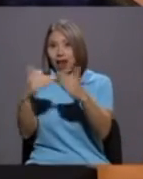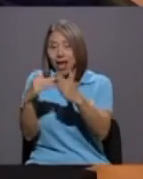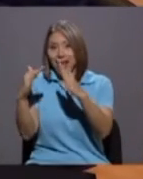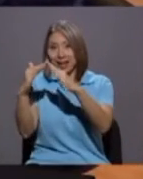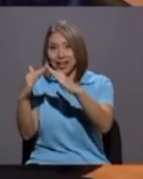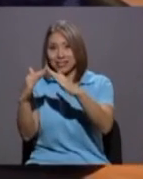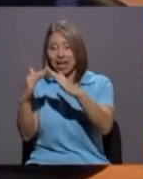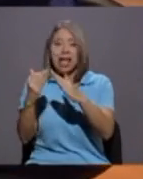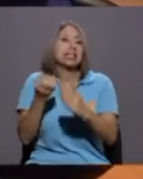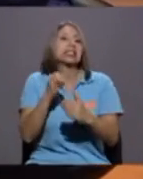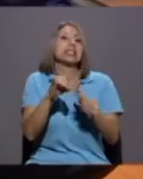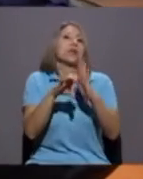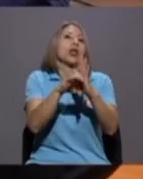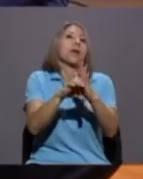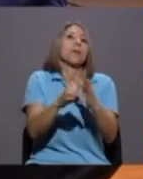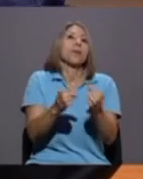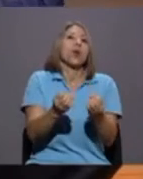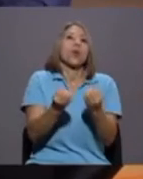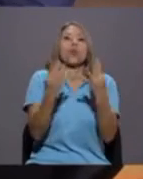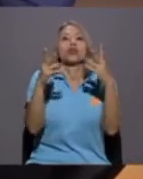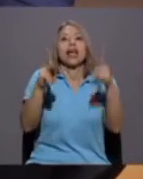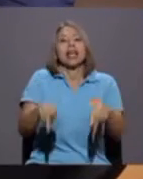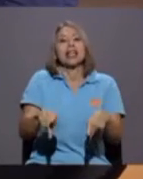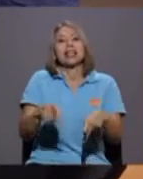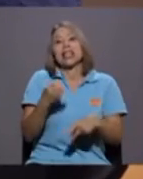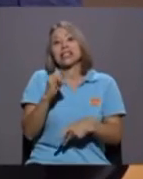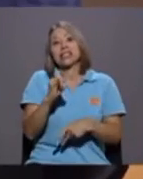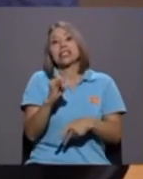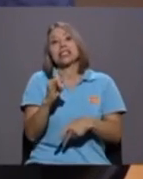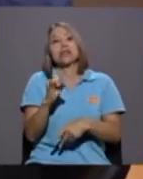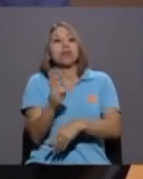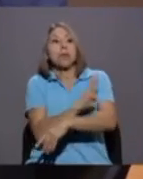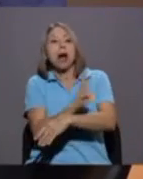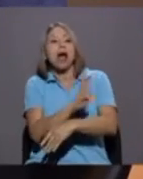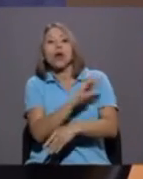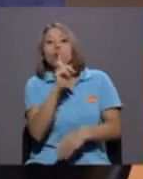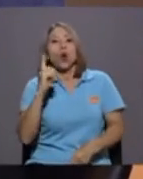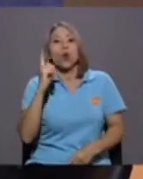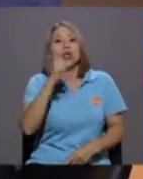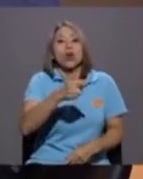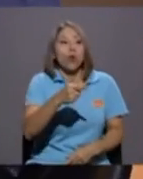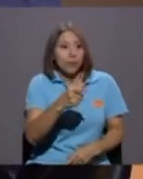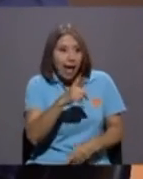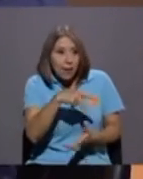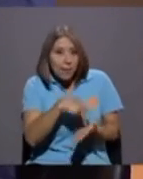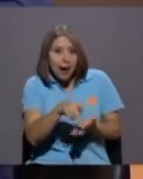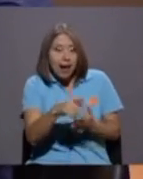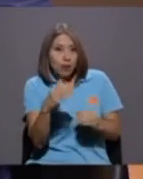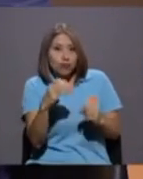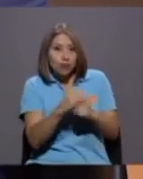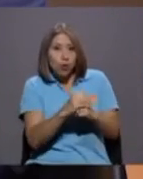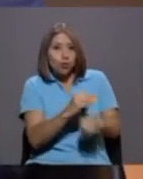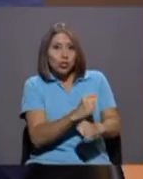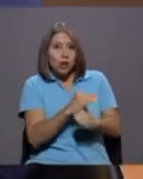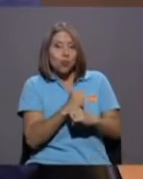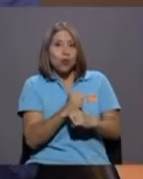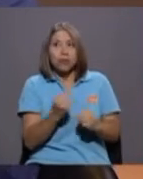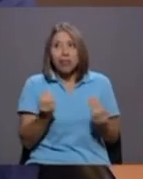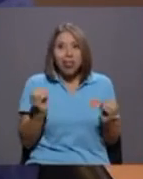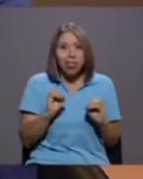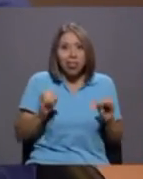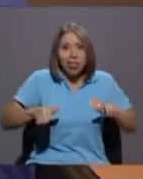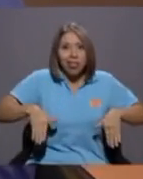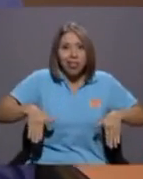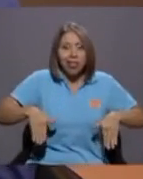mucha gente, que si el banco no lo obligó a obtener un seguro, no lo tienen. Es tarea nuestra